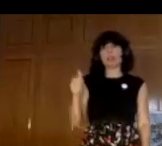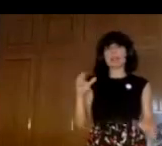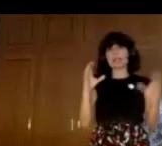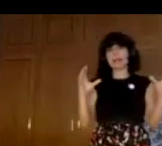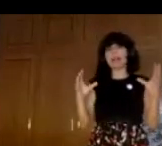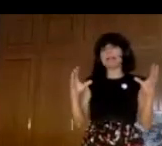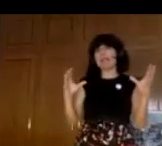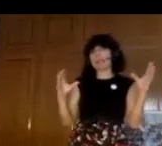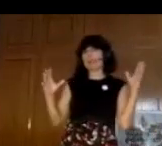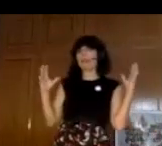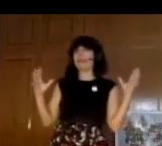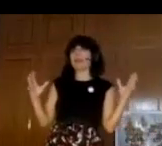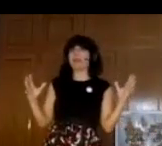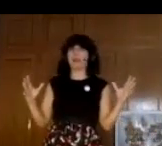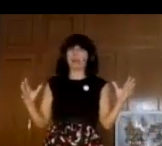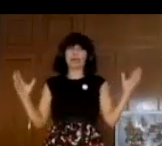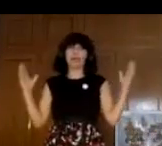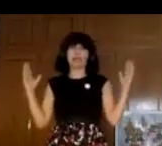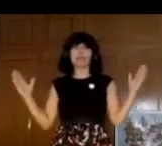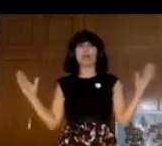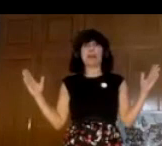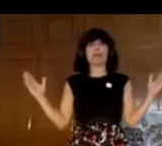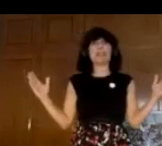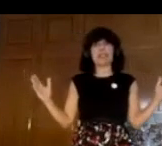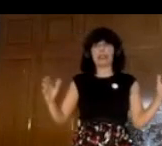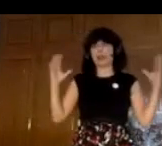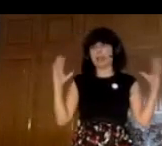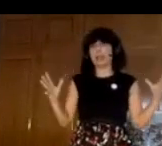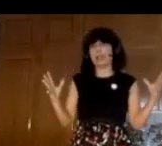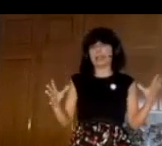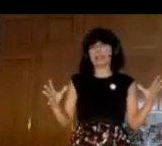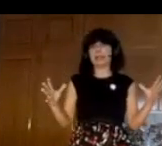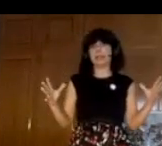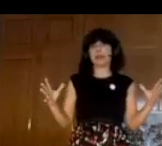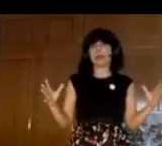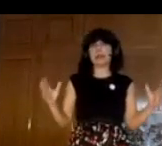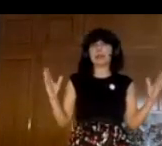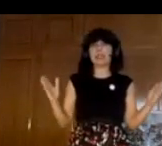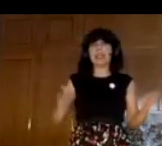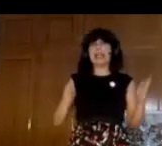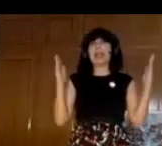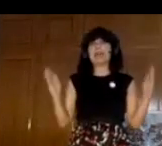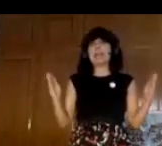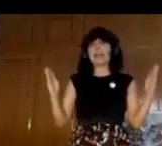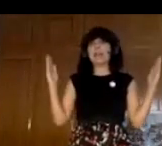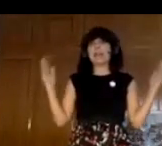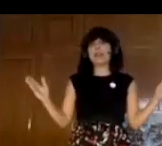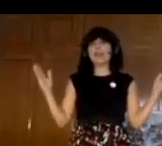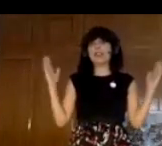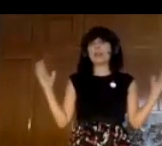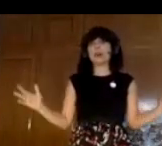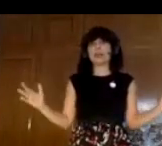los temas que también entran en evitar el marco reactivo y que tienen cada vez más sentido en este espacio de coronavirus es la mierda